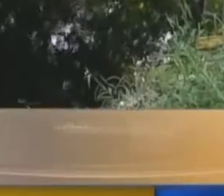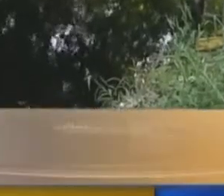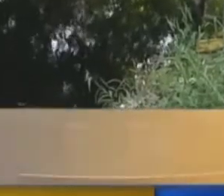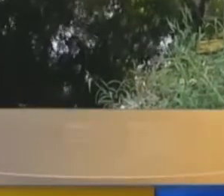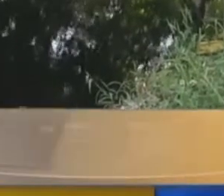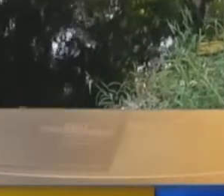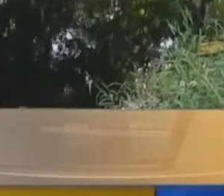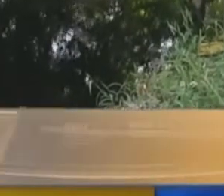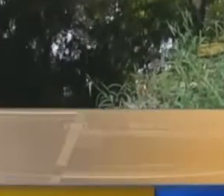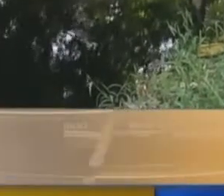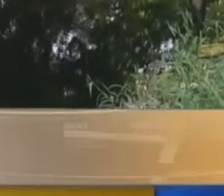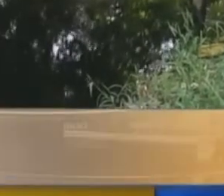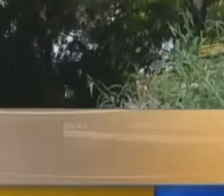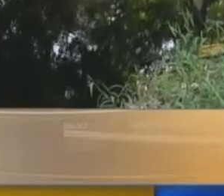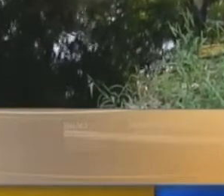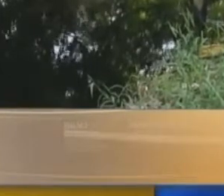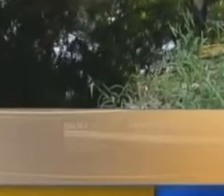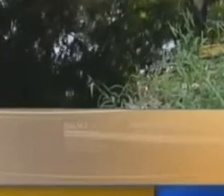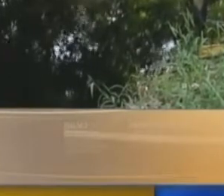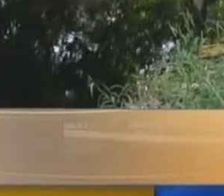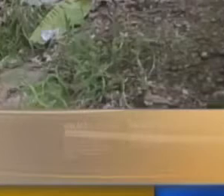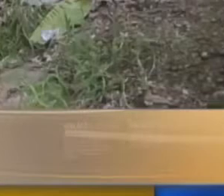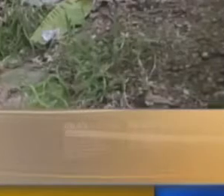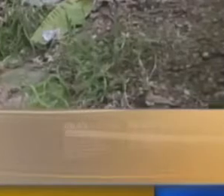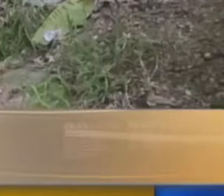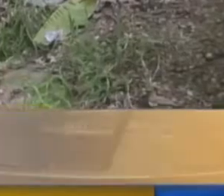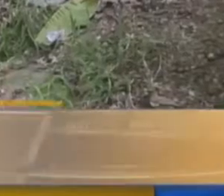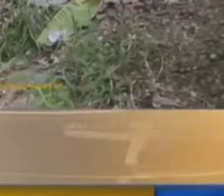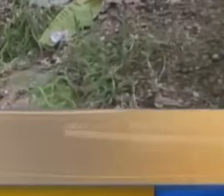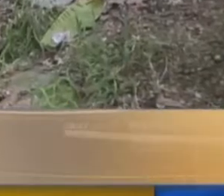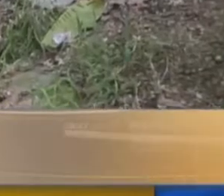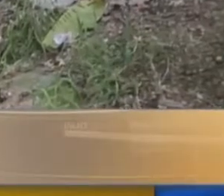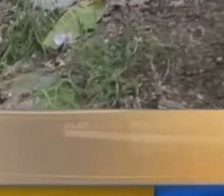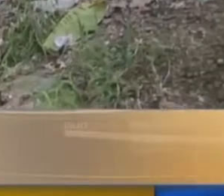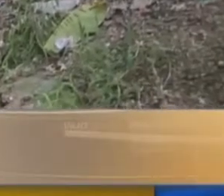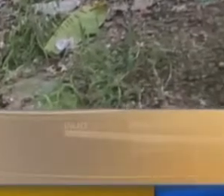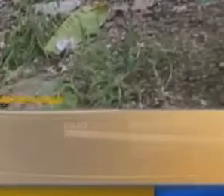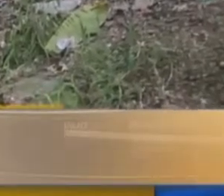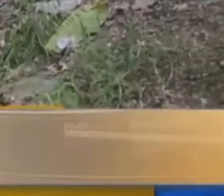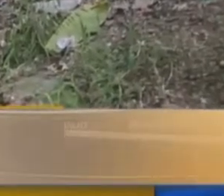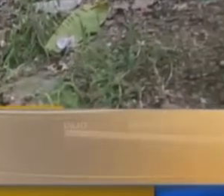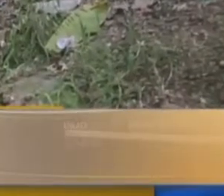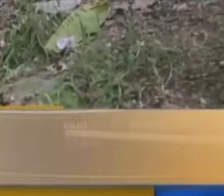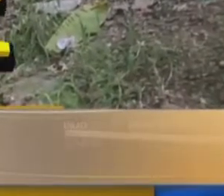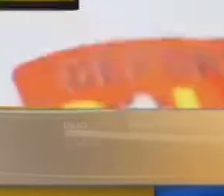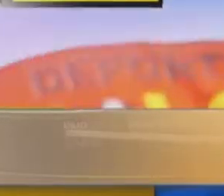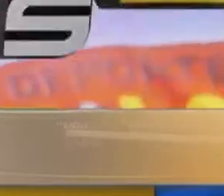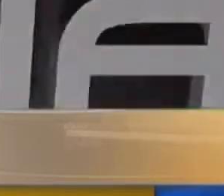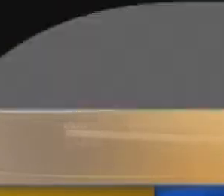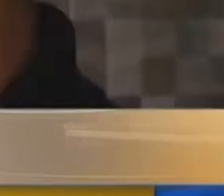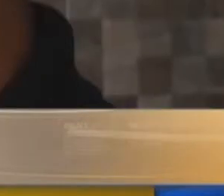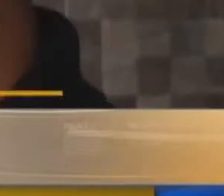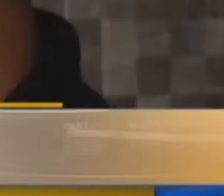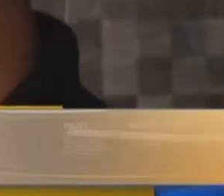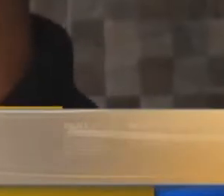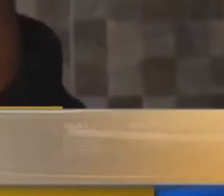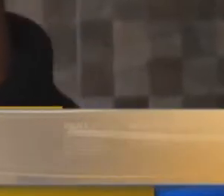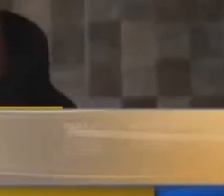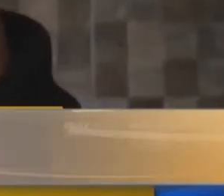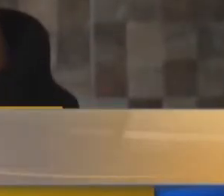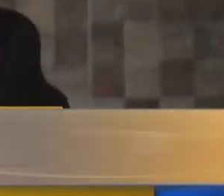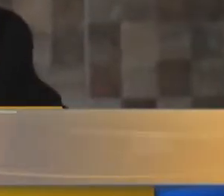Municipal para la Gestión de Riesgo de Desastres realiza censo para identificar las zonas que en la Comuna 1 se afectan por el fenómeno de las lluvias. Leonardo